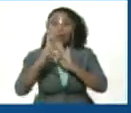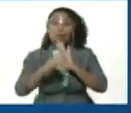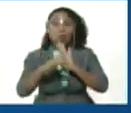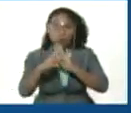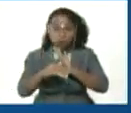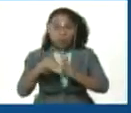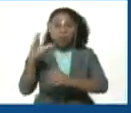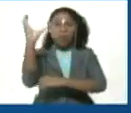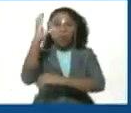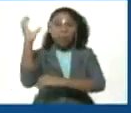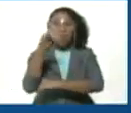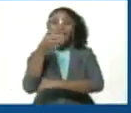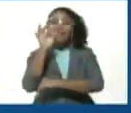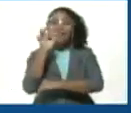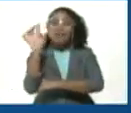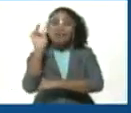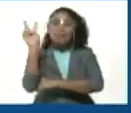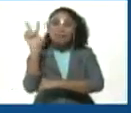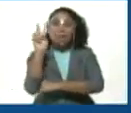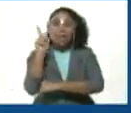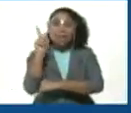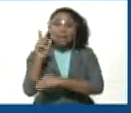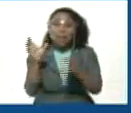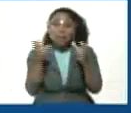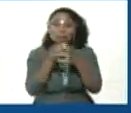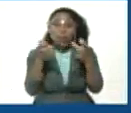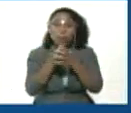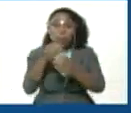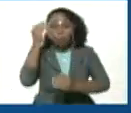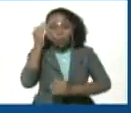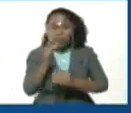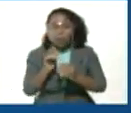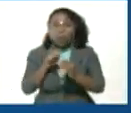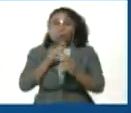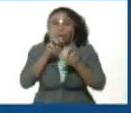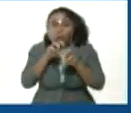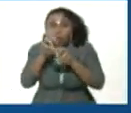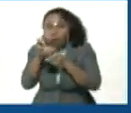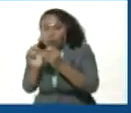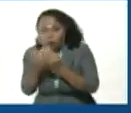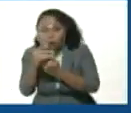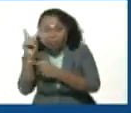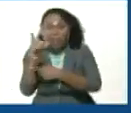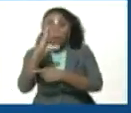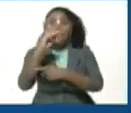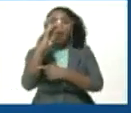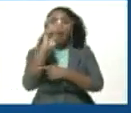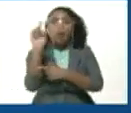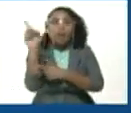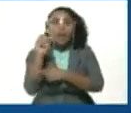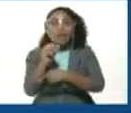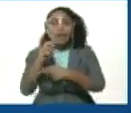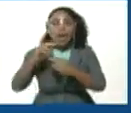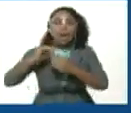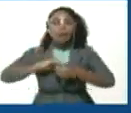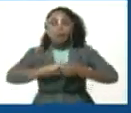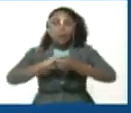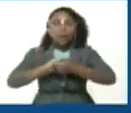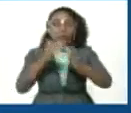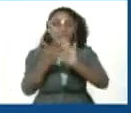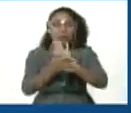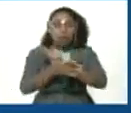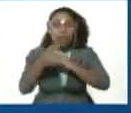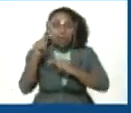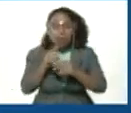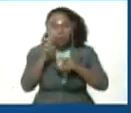Colombia el café venezolano. Se iban bandas paramilitares a robarse el café en Boconó, en Biscocuy y más allá. Y